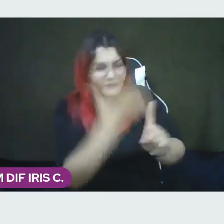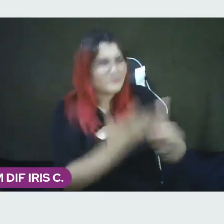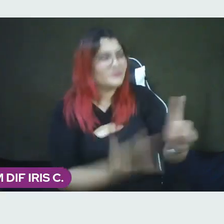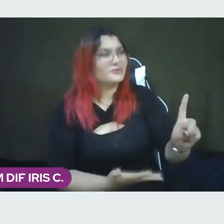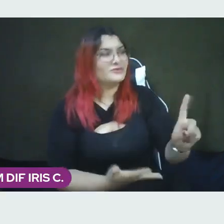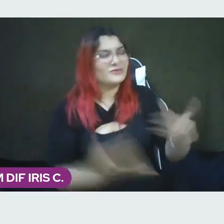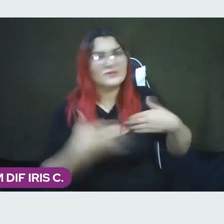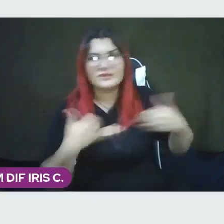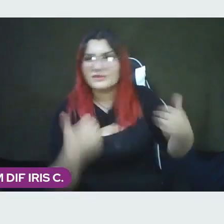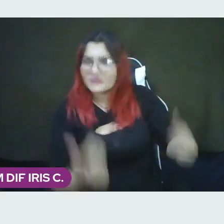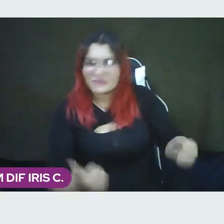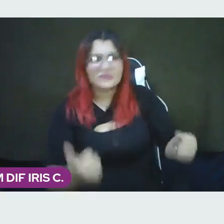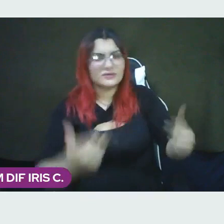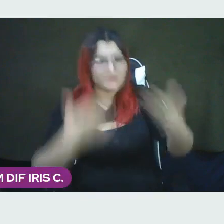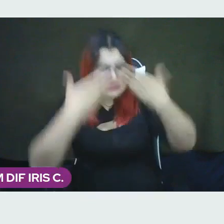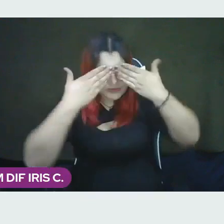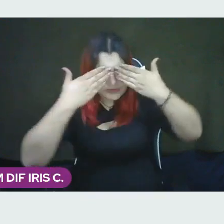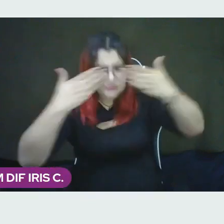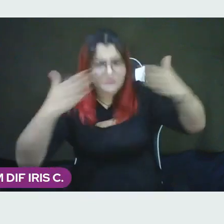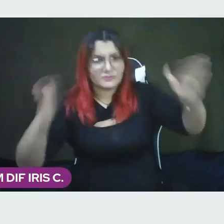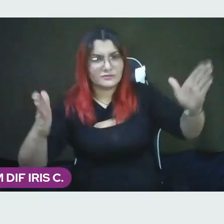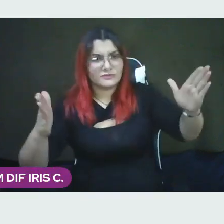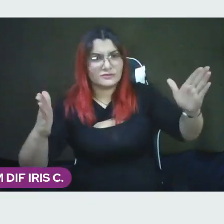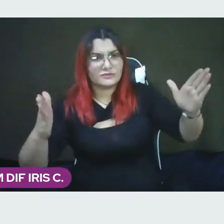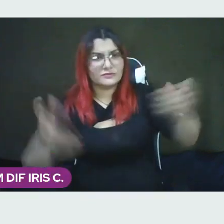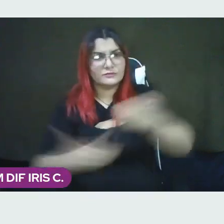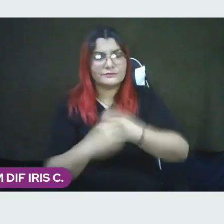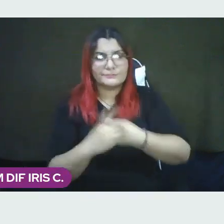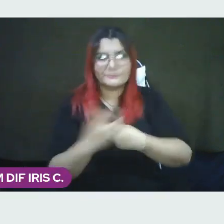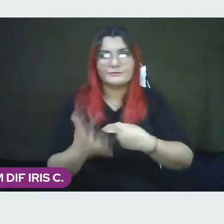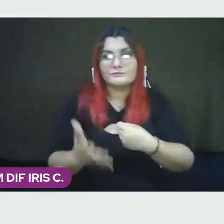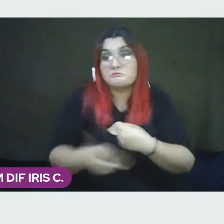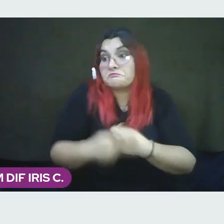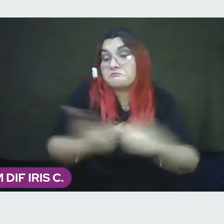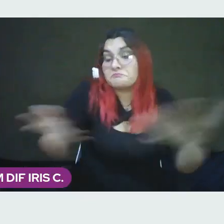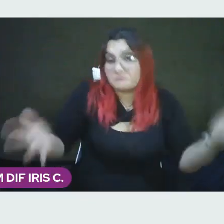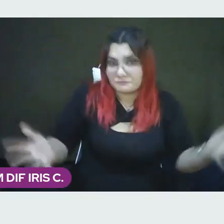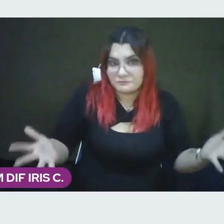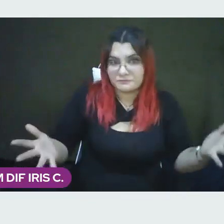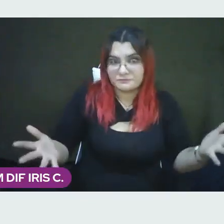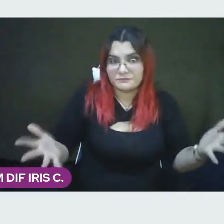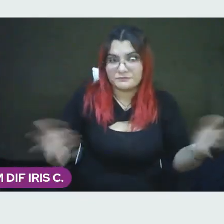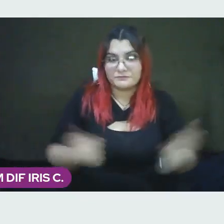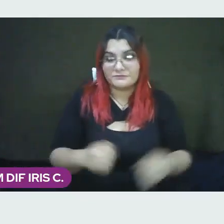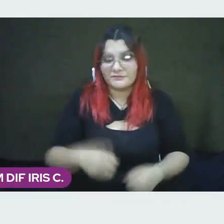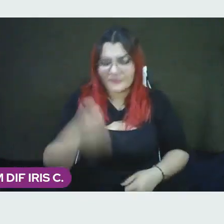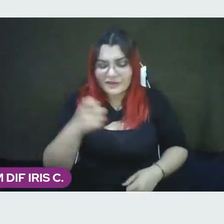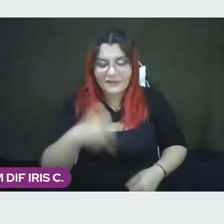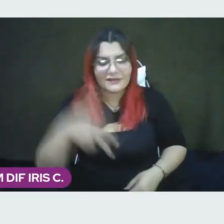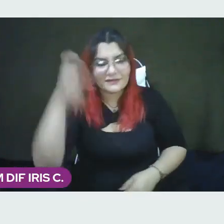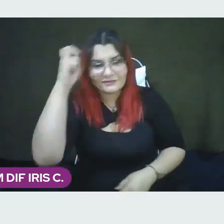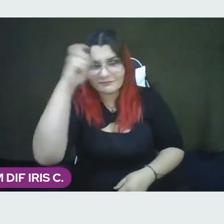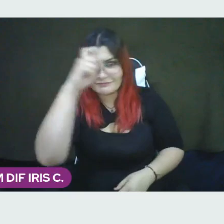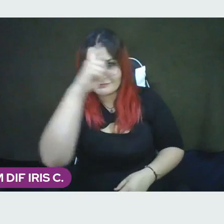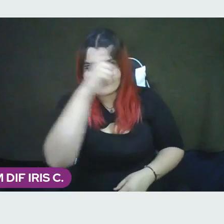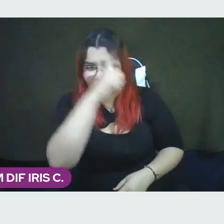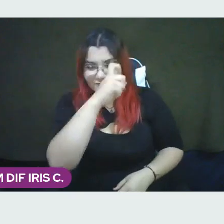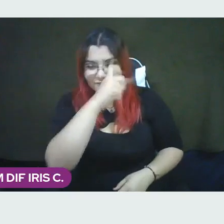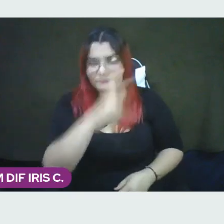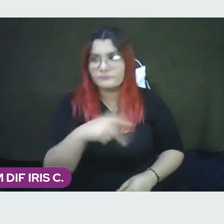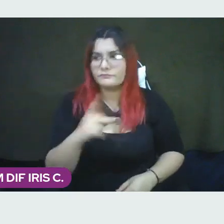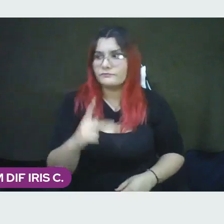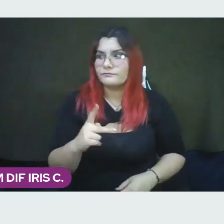ayuda, ¿no? Pero aquí algo muy importante. ¿A quién voy a